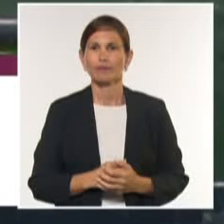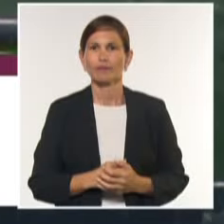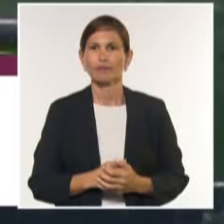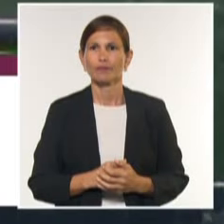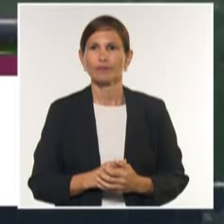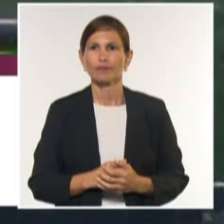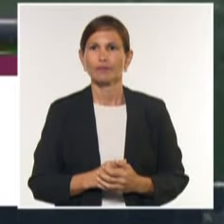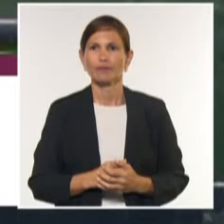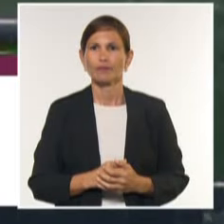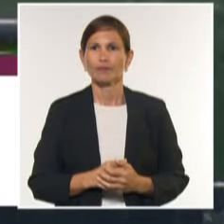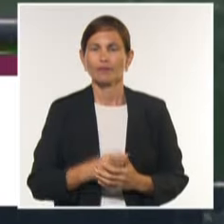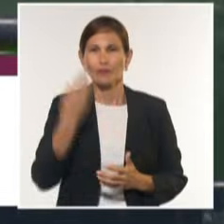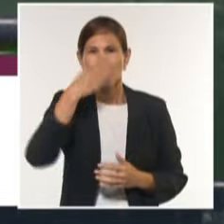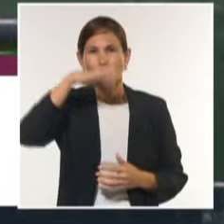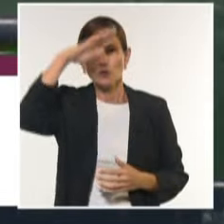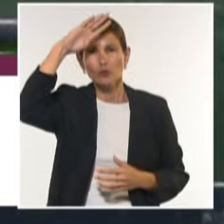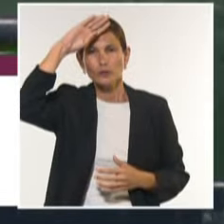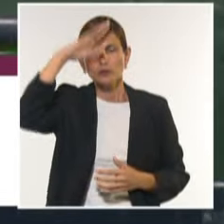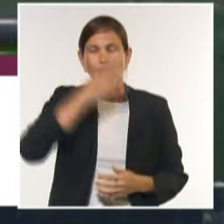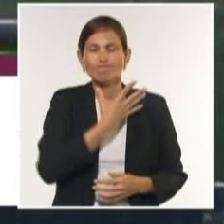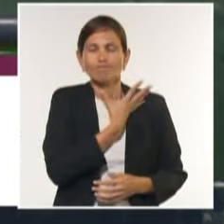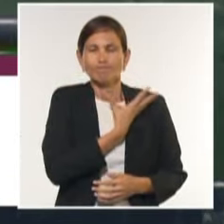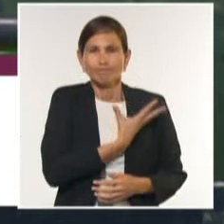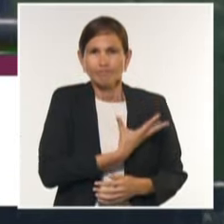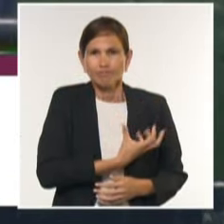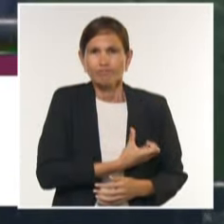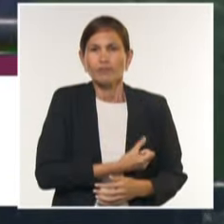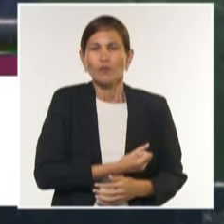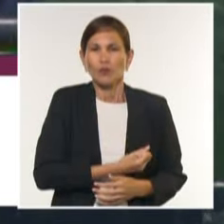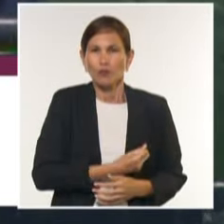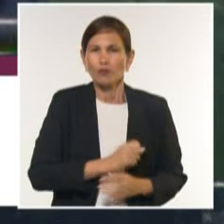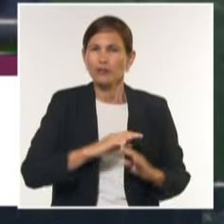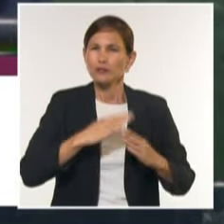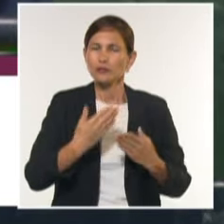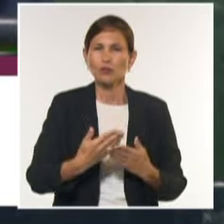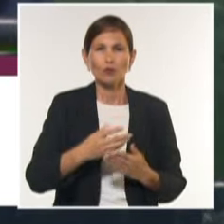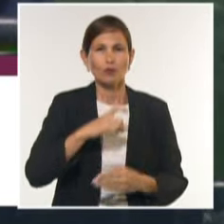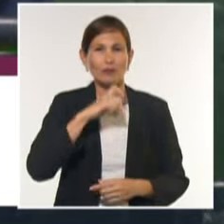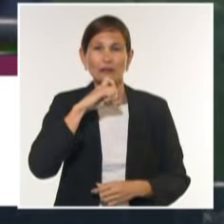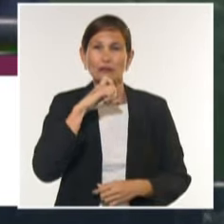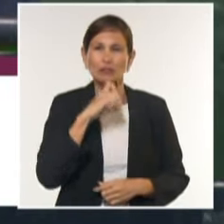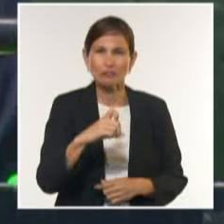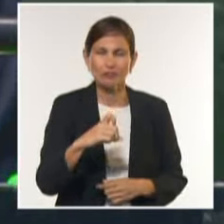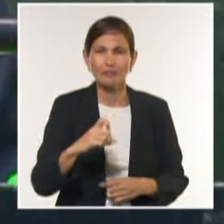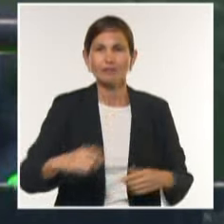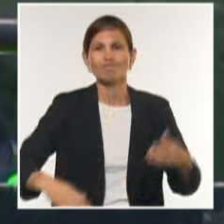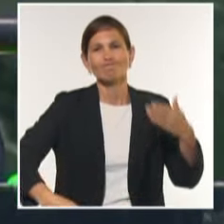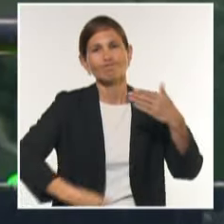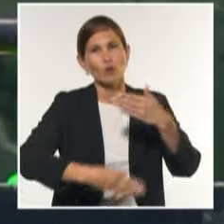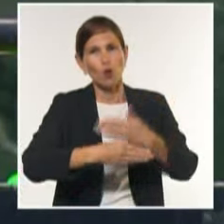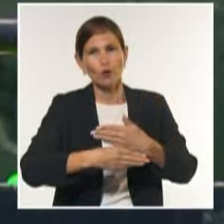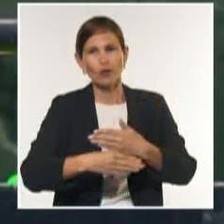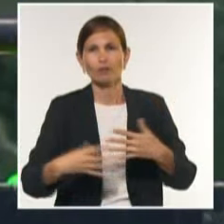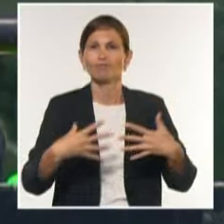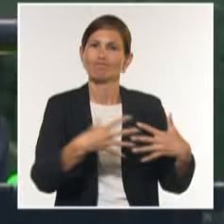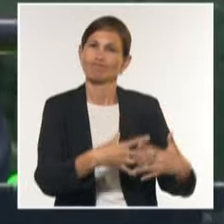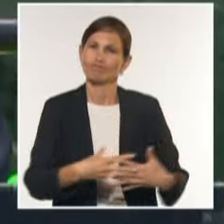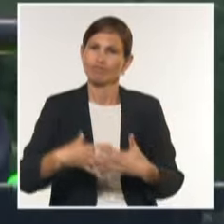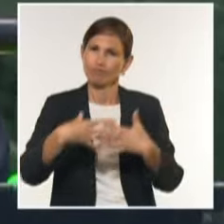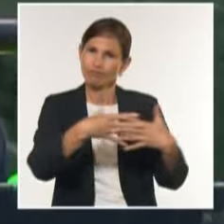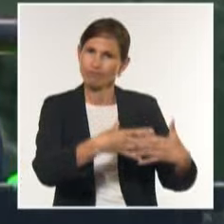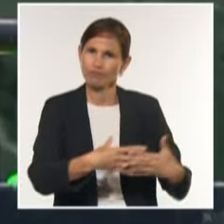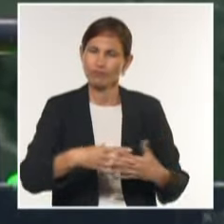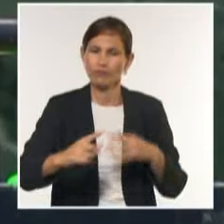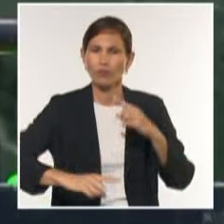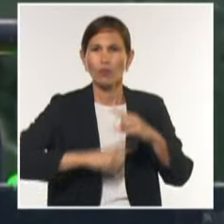y acumulado de la política de hostilidad y asfixia económica impuesta por los Estados Unidos